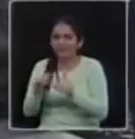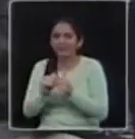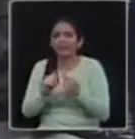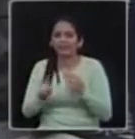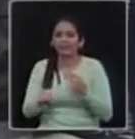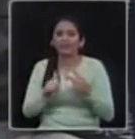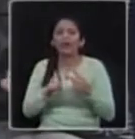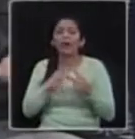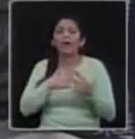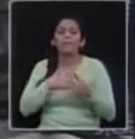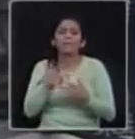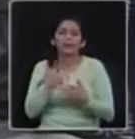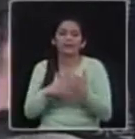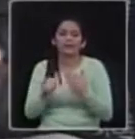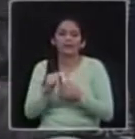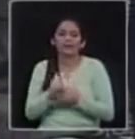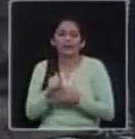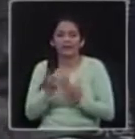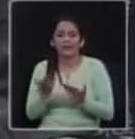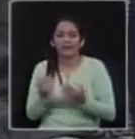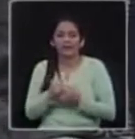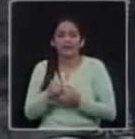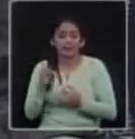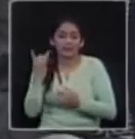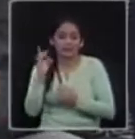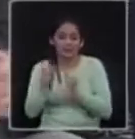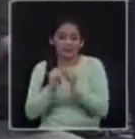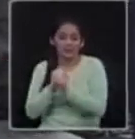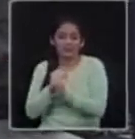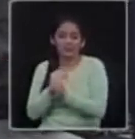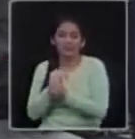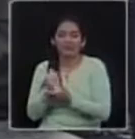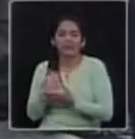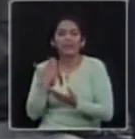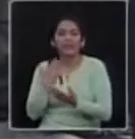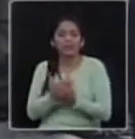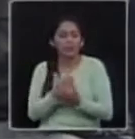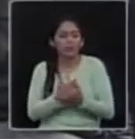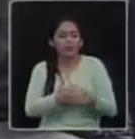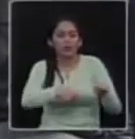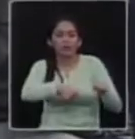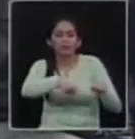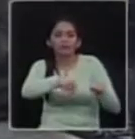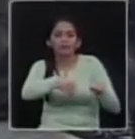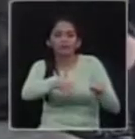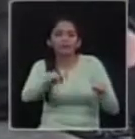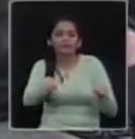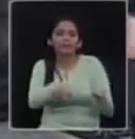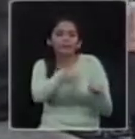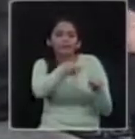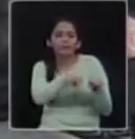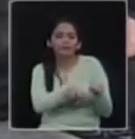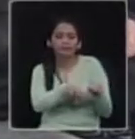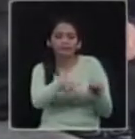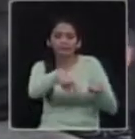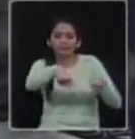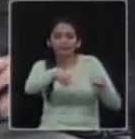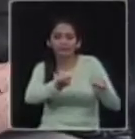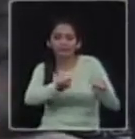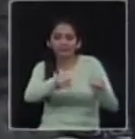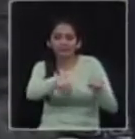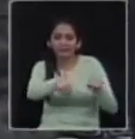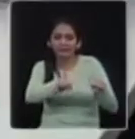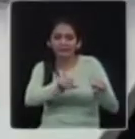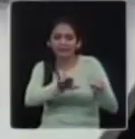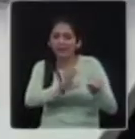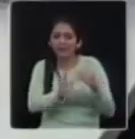una pasolita, pero muy a mi estilo, de los años 70. Una pasola Honda antigua. y ahí aprendió también porque solo se acelera y se frena.